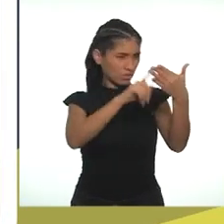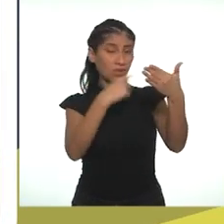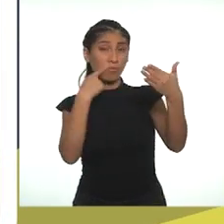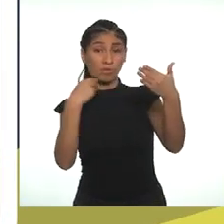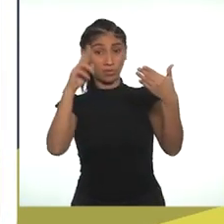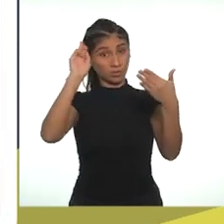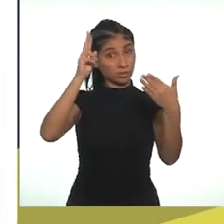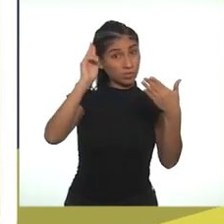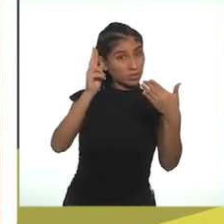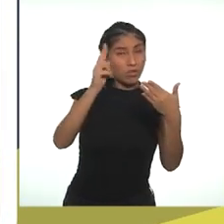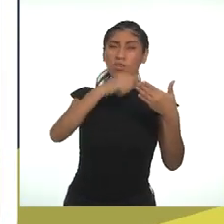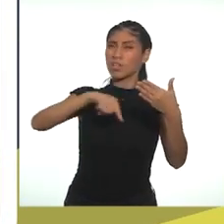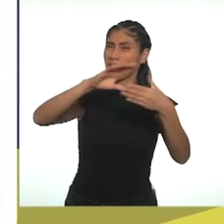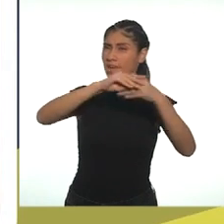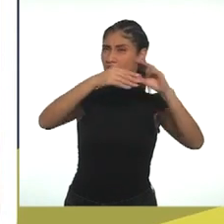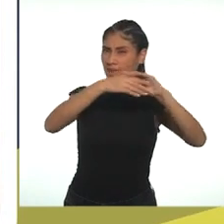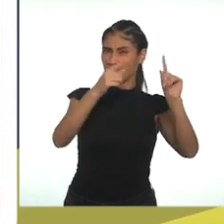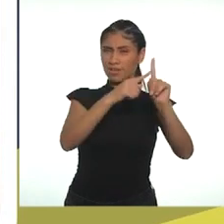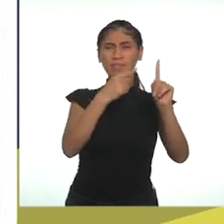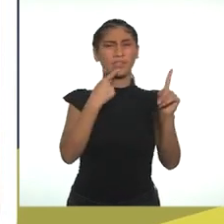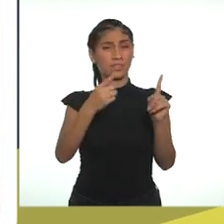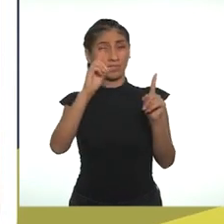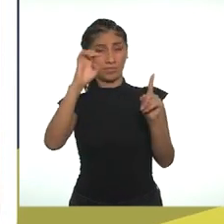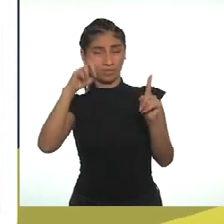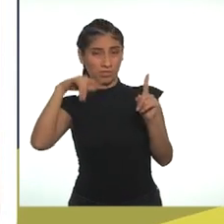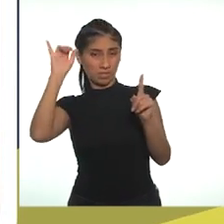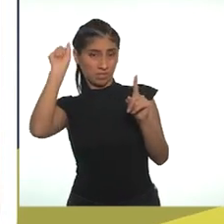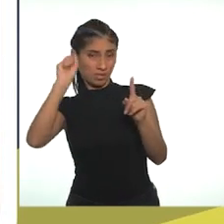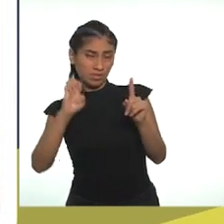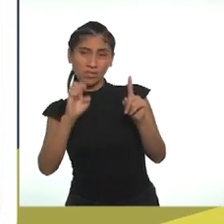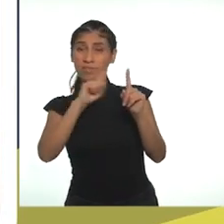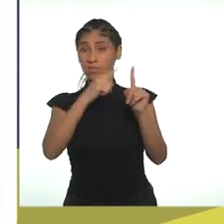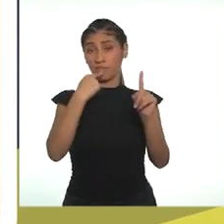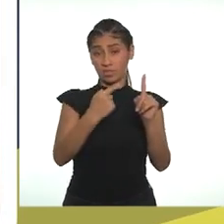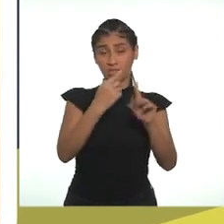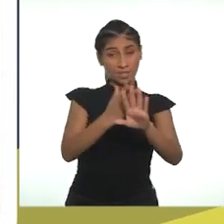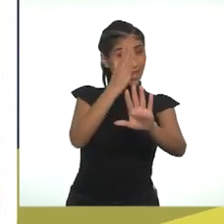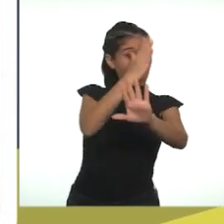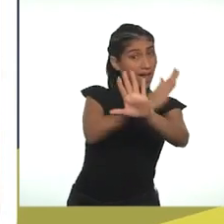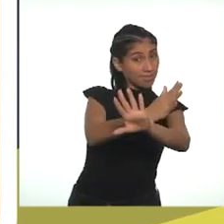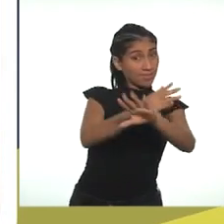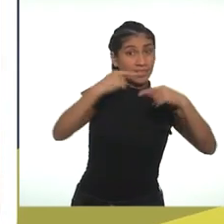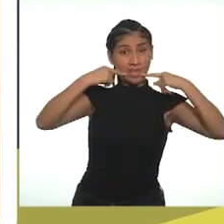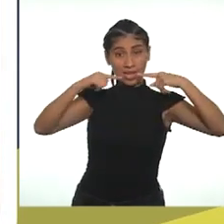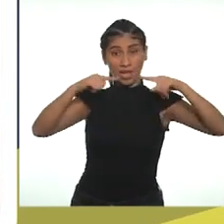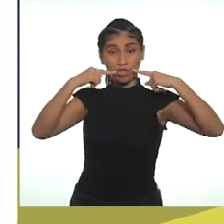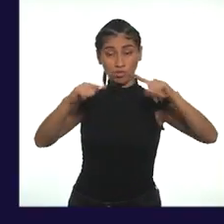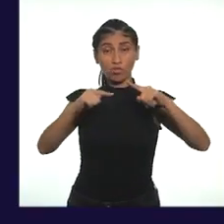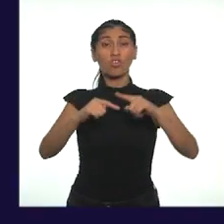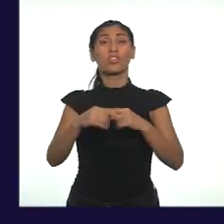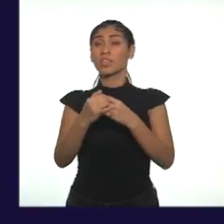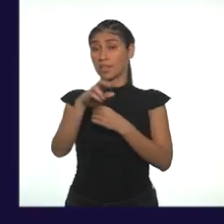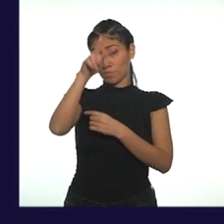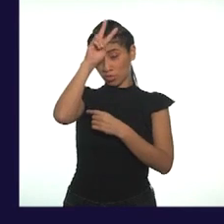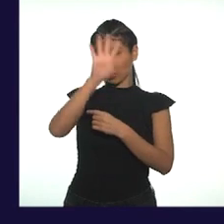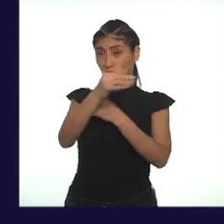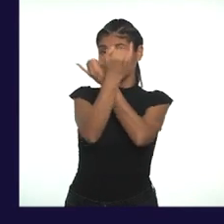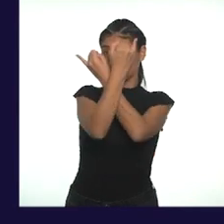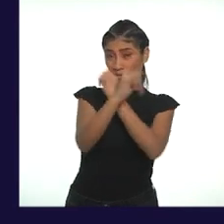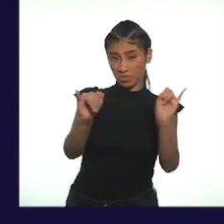de la Universidad de California, Davis, Estados Unidos, mucho antes de la declaración de la independencia, hubo